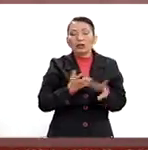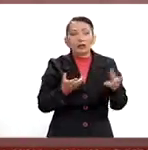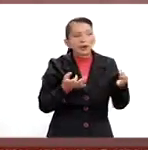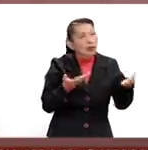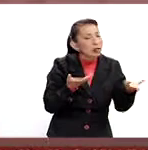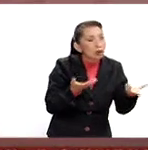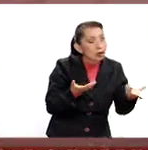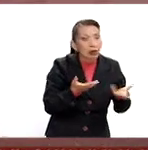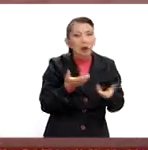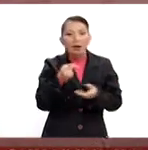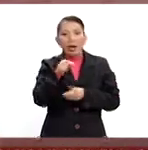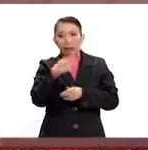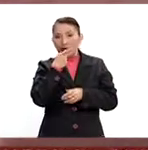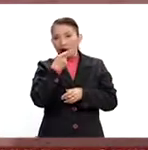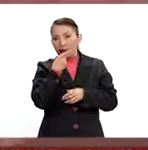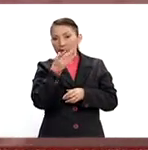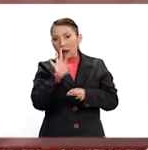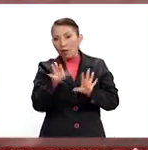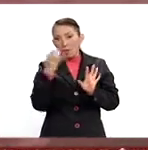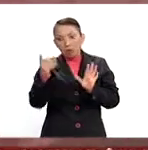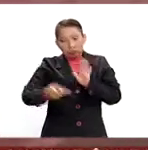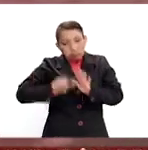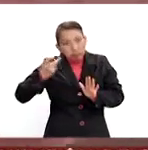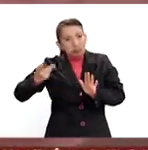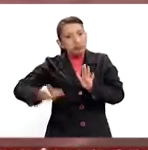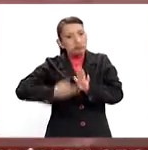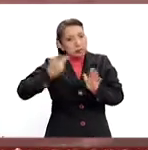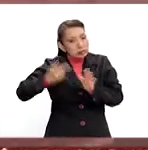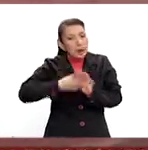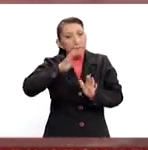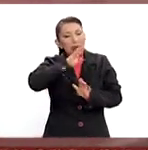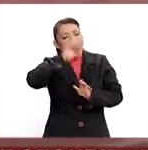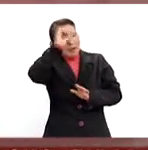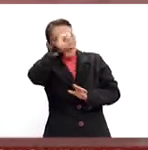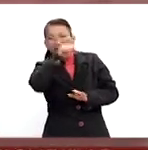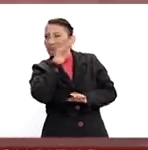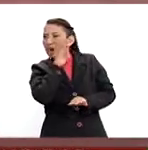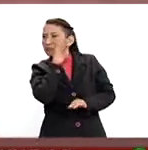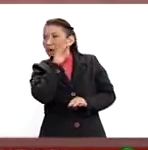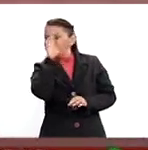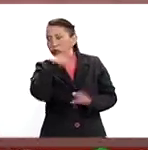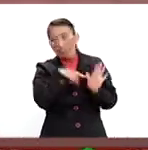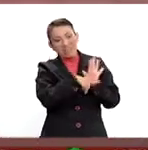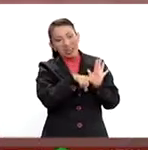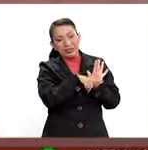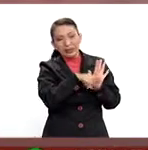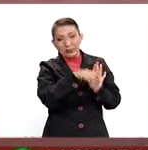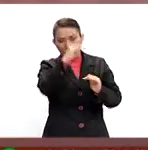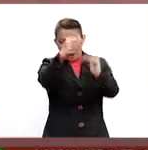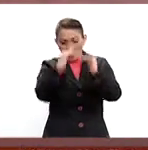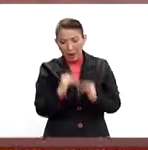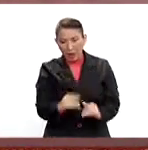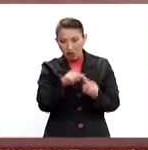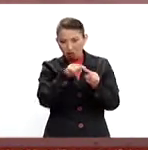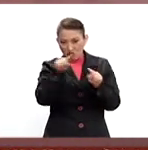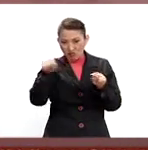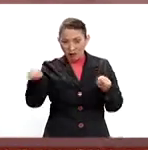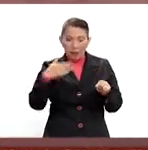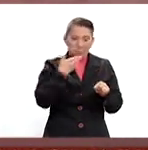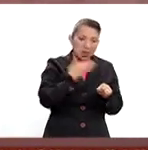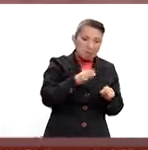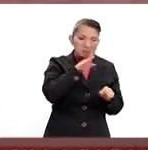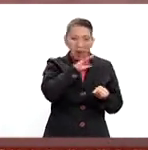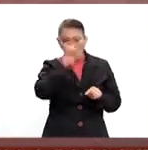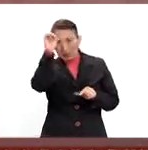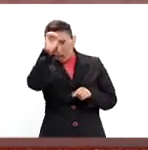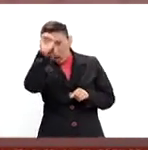mismo pues habla también de una constante de la mala opinión que se tiene de él. El gráfico de abajo es un saldo entre buena y mala